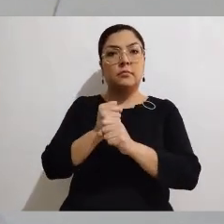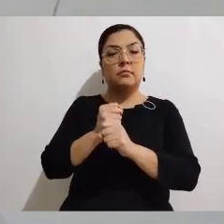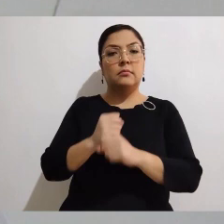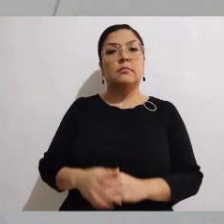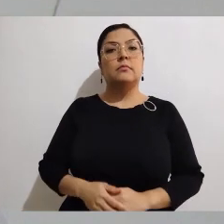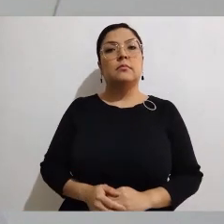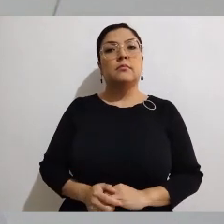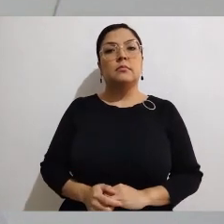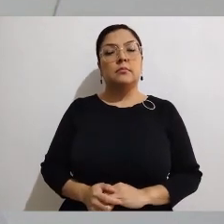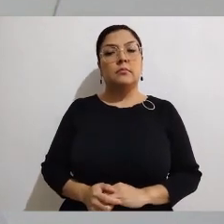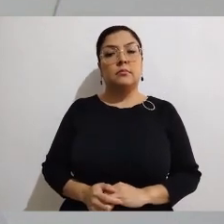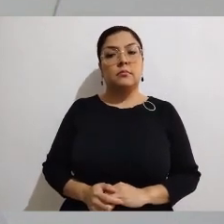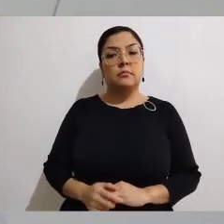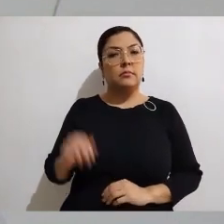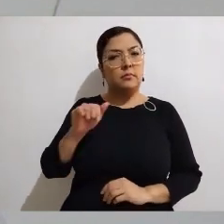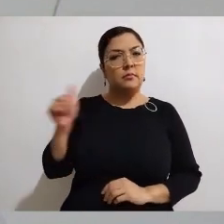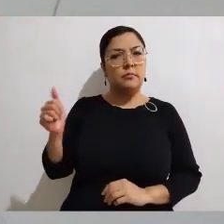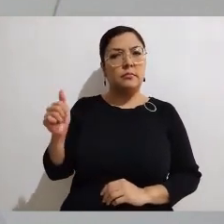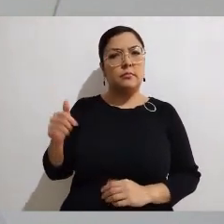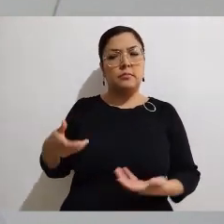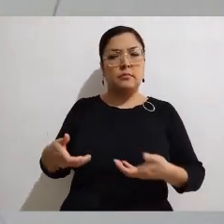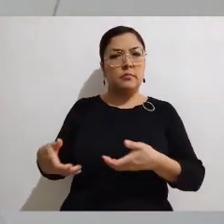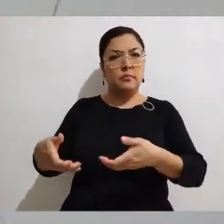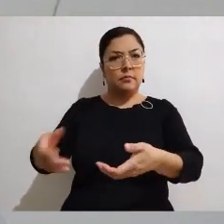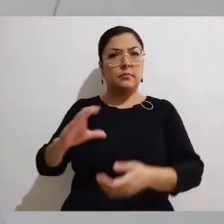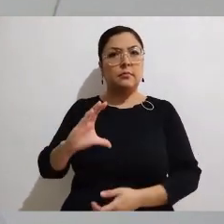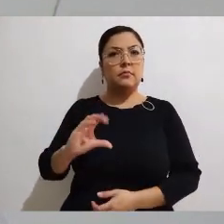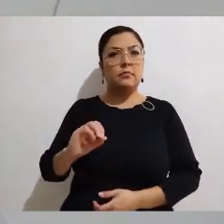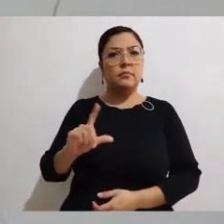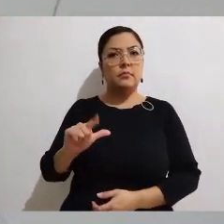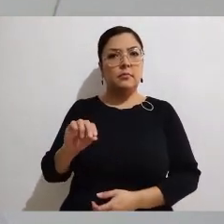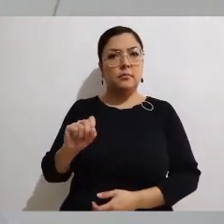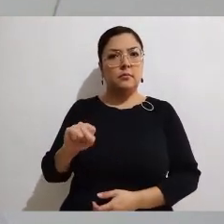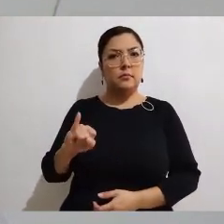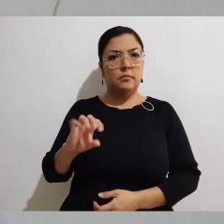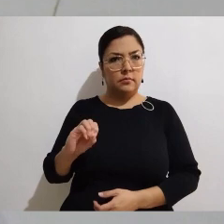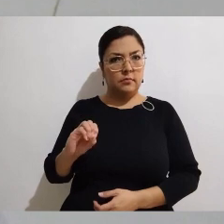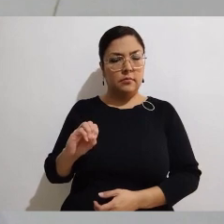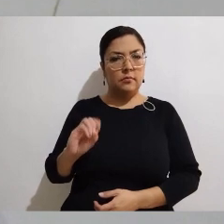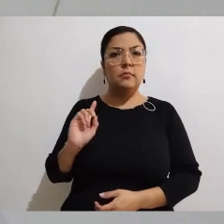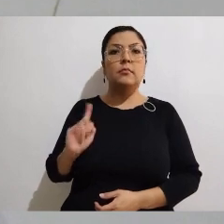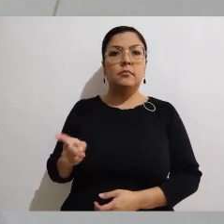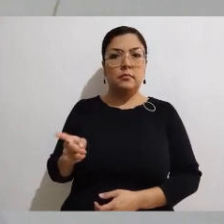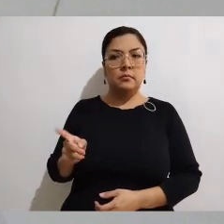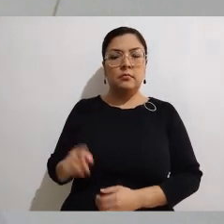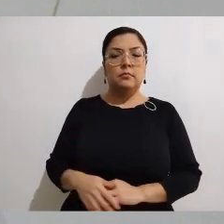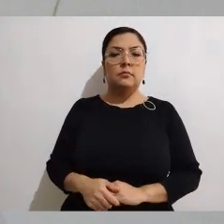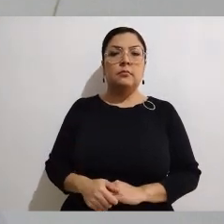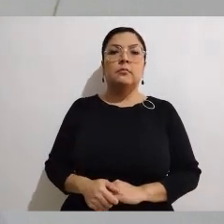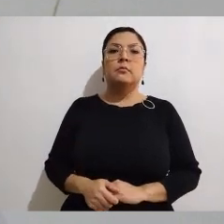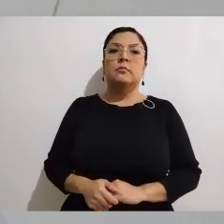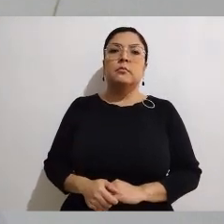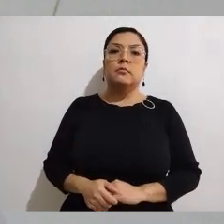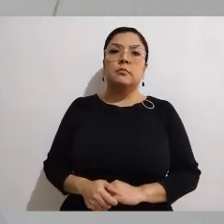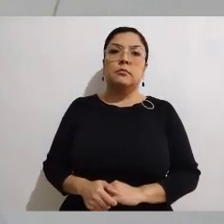Participación Ciudadana, había un predio en Boulevard Colosio que posteriormente, gracias ahí a